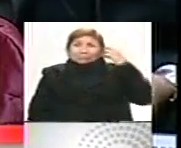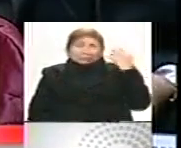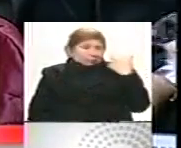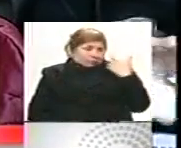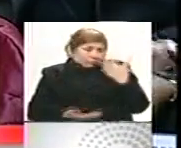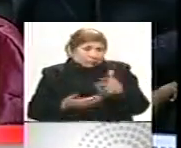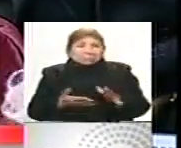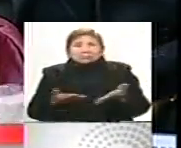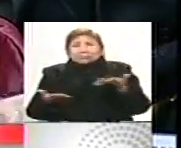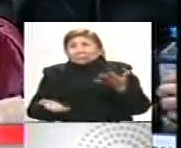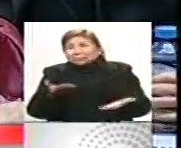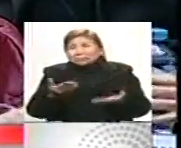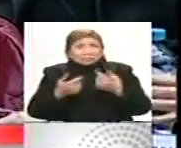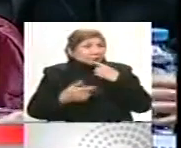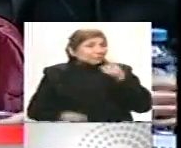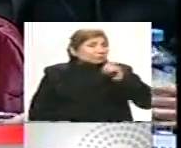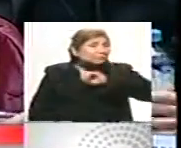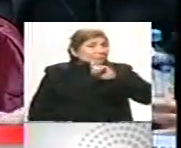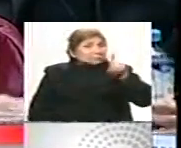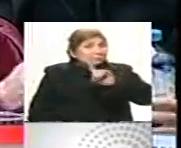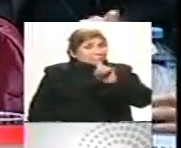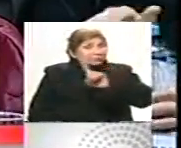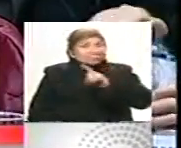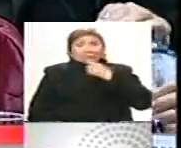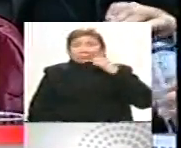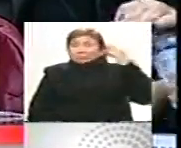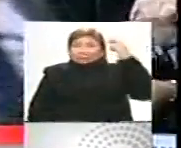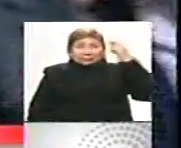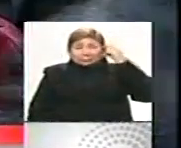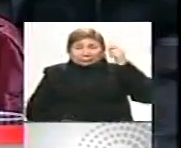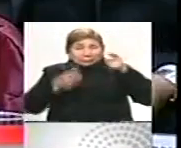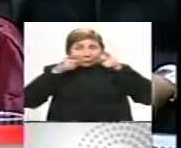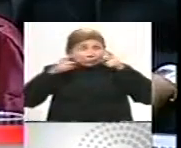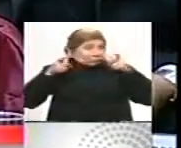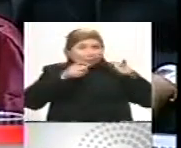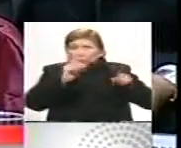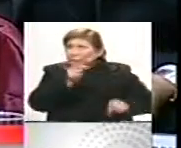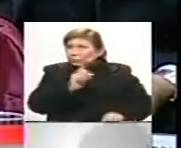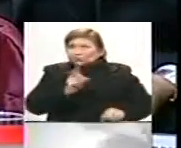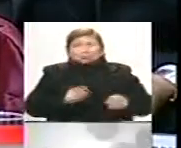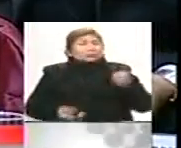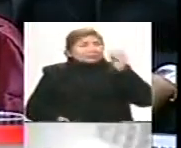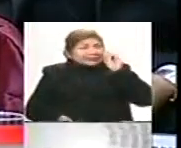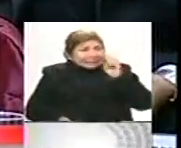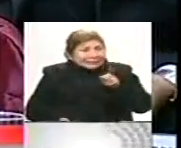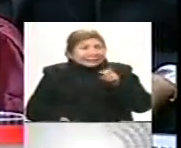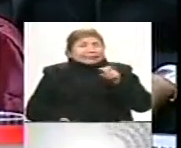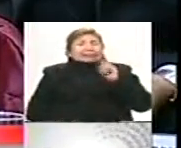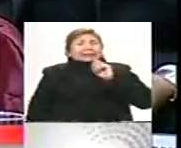que este no es un control político el que se está implementando. Este es un control